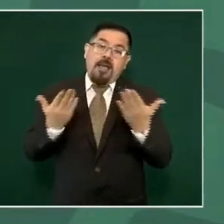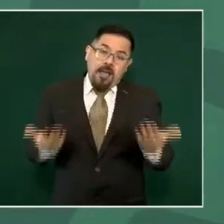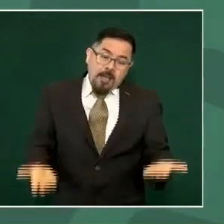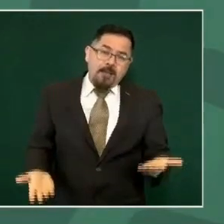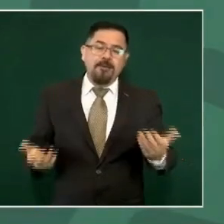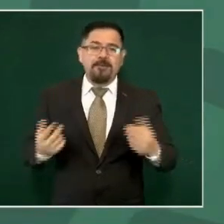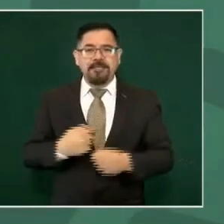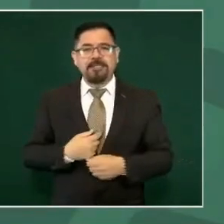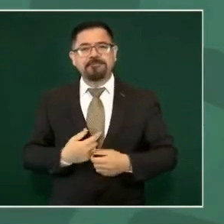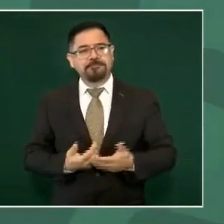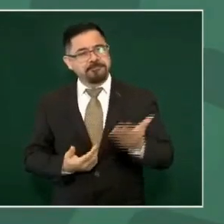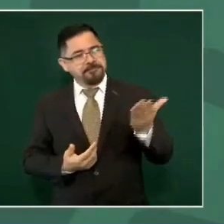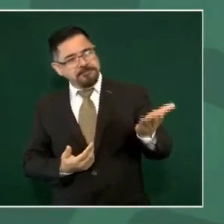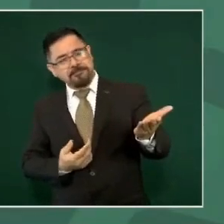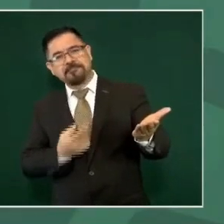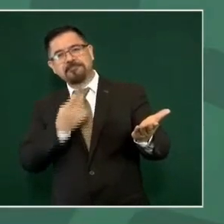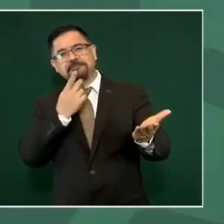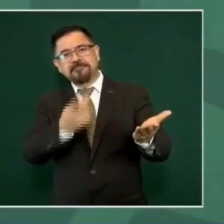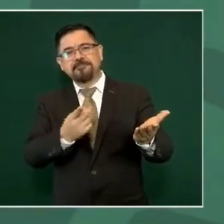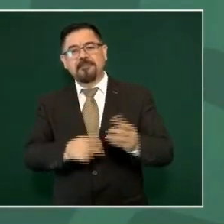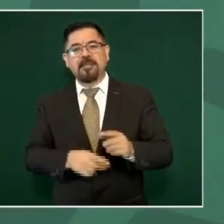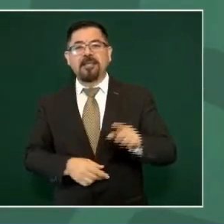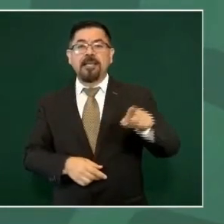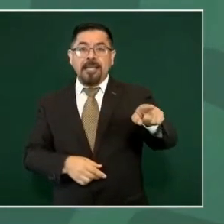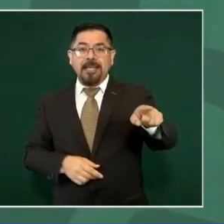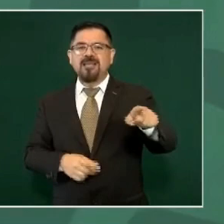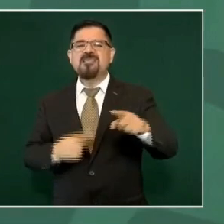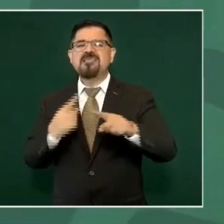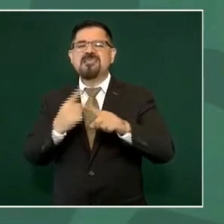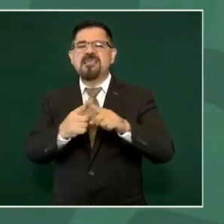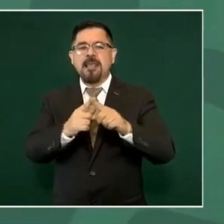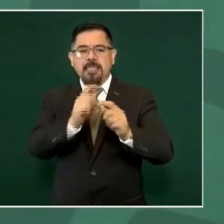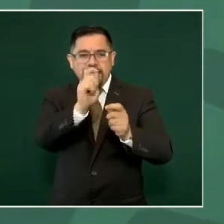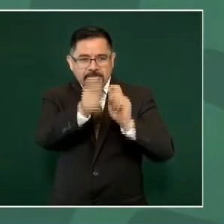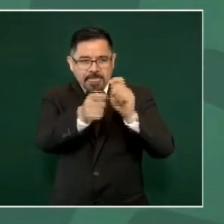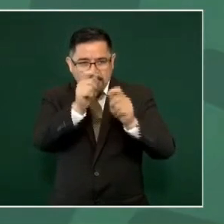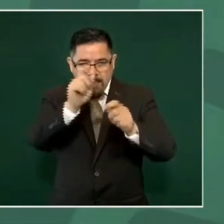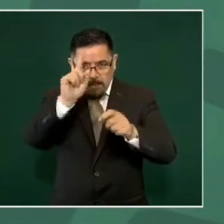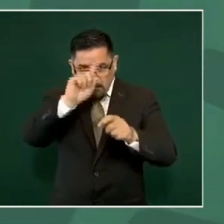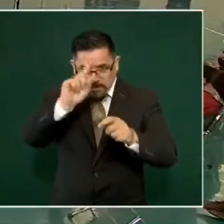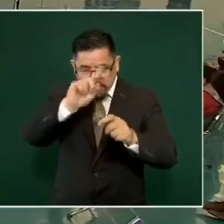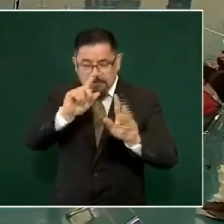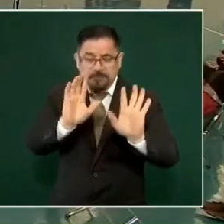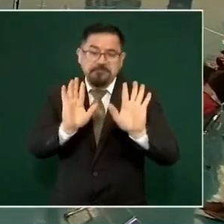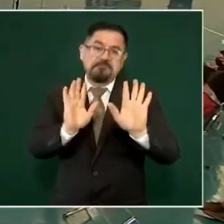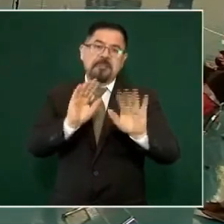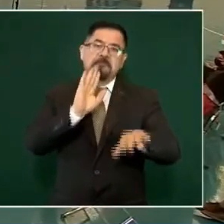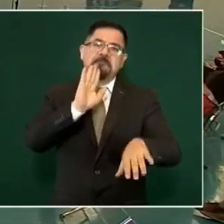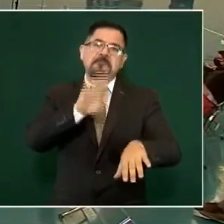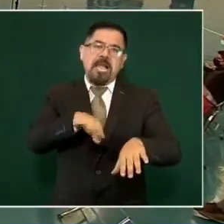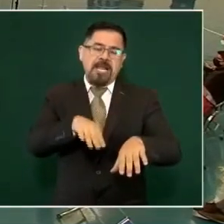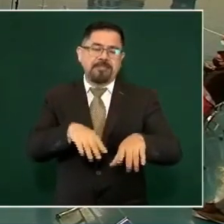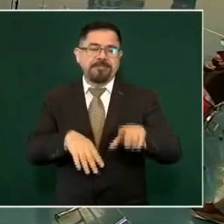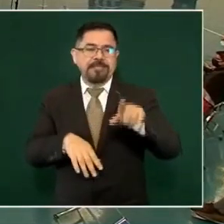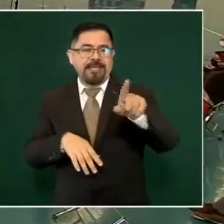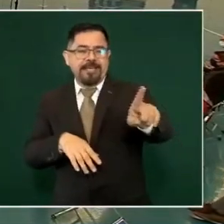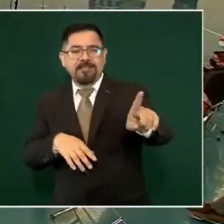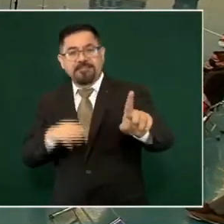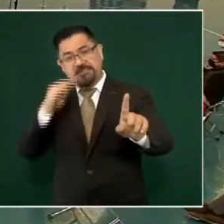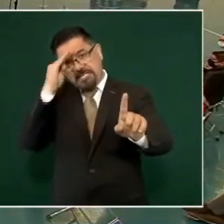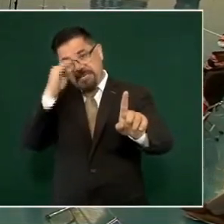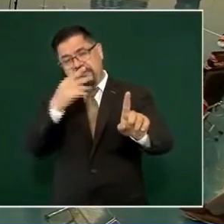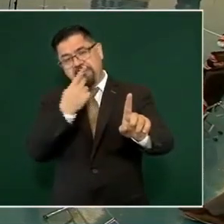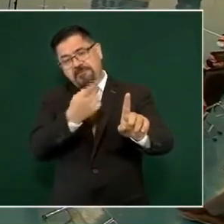se paró, dejó de producir fertilizantes. De modo que